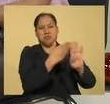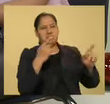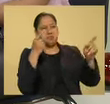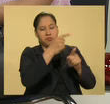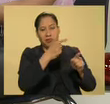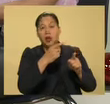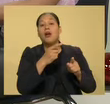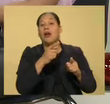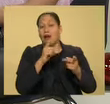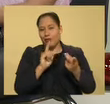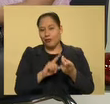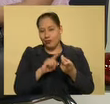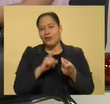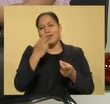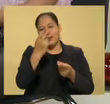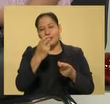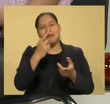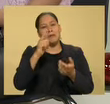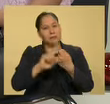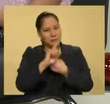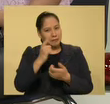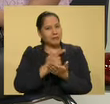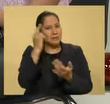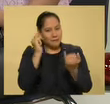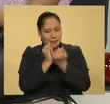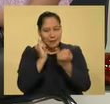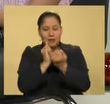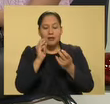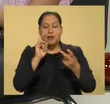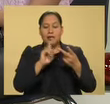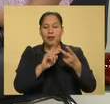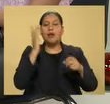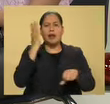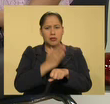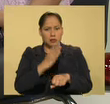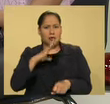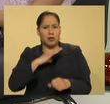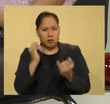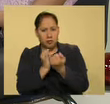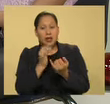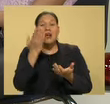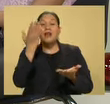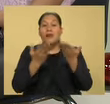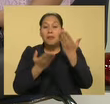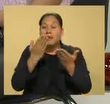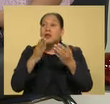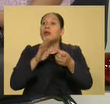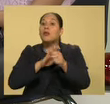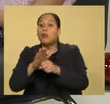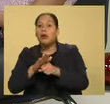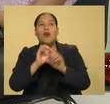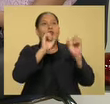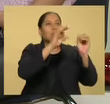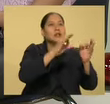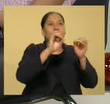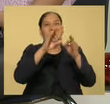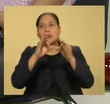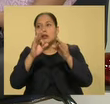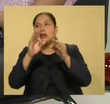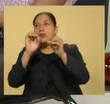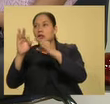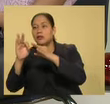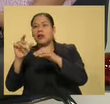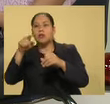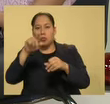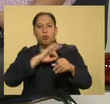existe, también es un estamos delito. hablando de un delito, de sanciones. Dependiendo la naturaleza de la falta es a donde debes de acudir. Nos